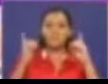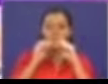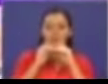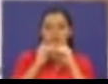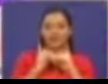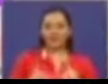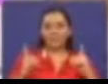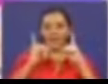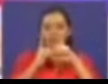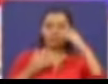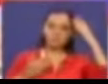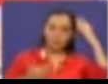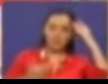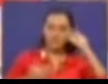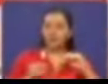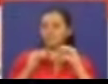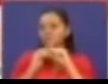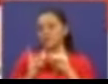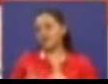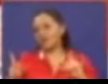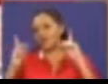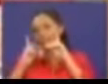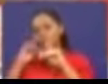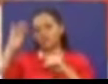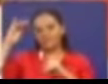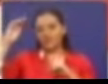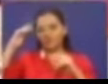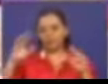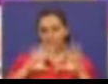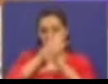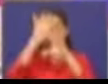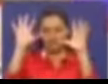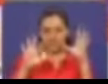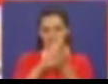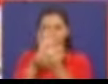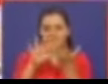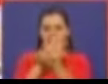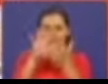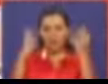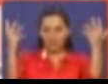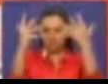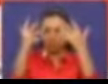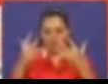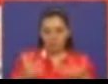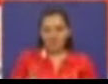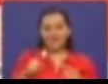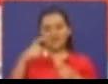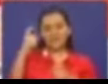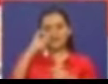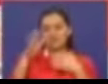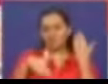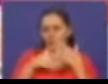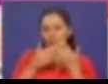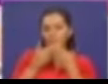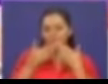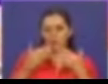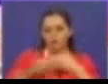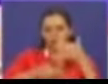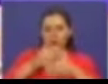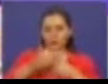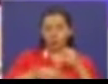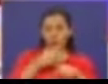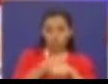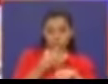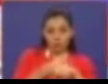cuestiones políticas, libre mercado, desregulación. Nos interesan sobre todo mejorar en esos índices, indicadores